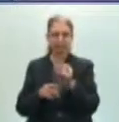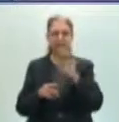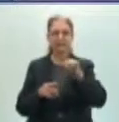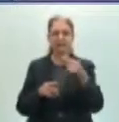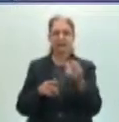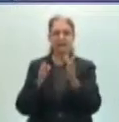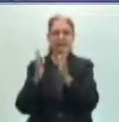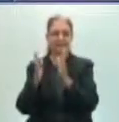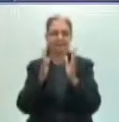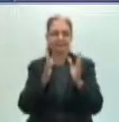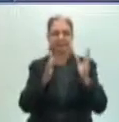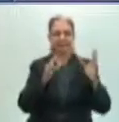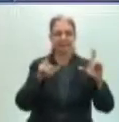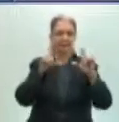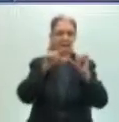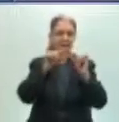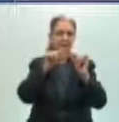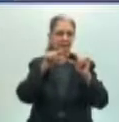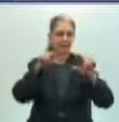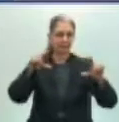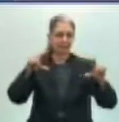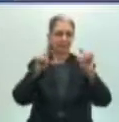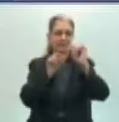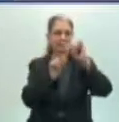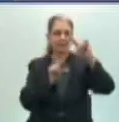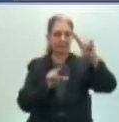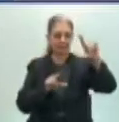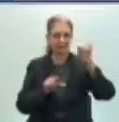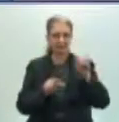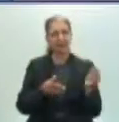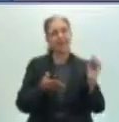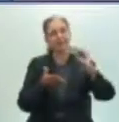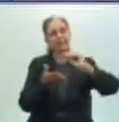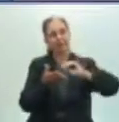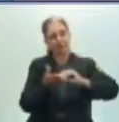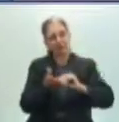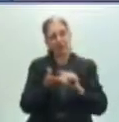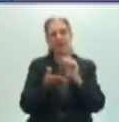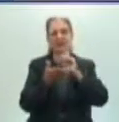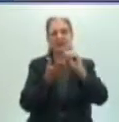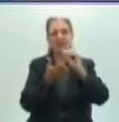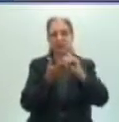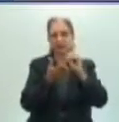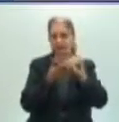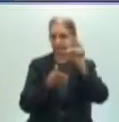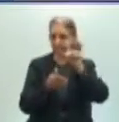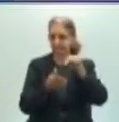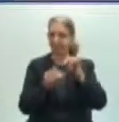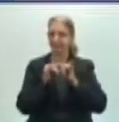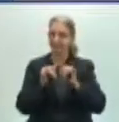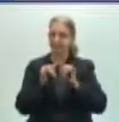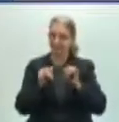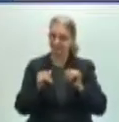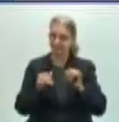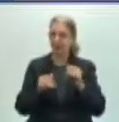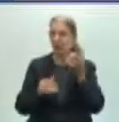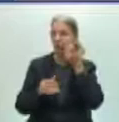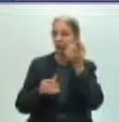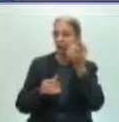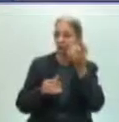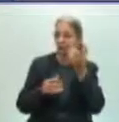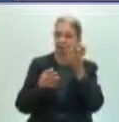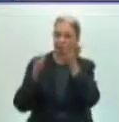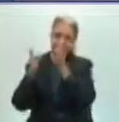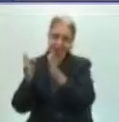es su figura de análisis y colóquenle los datos que le estamos informando. Fíjense que cada color corresponde con